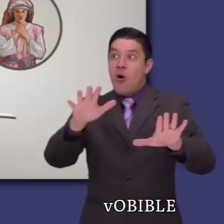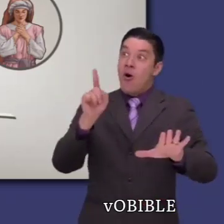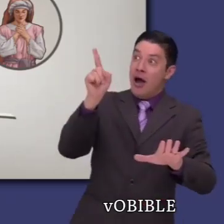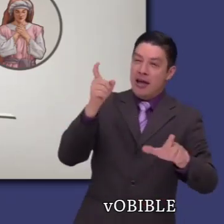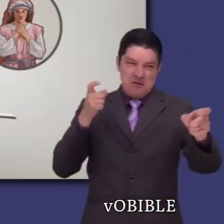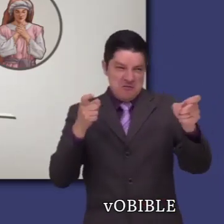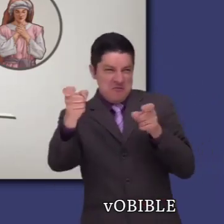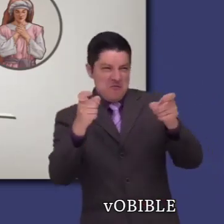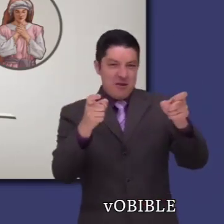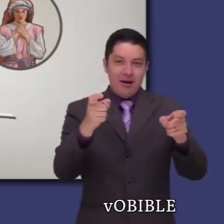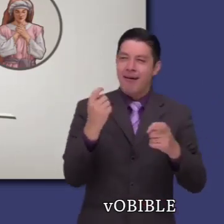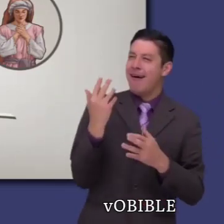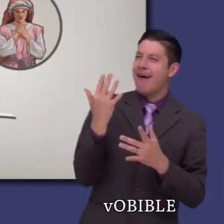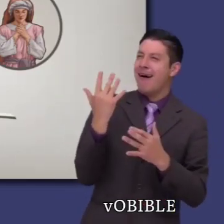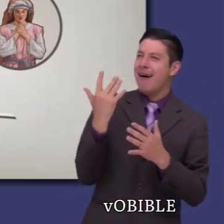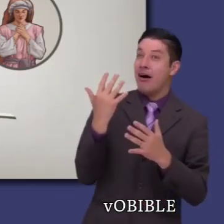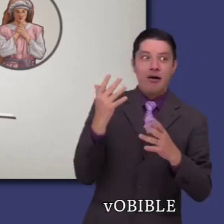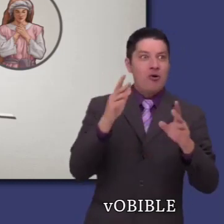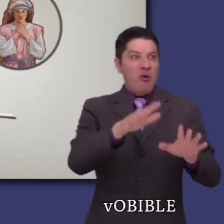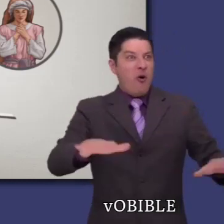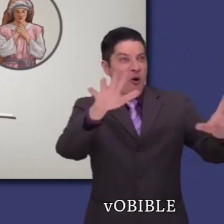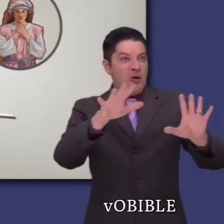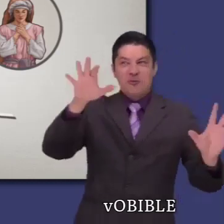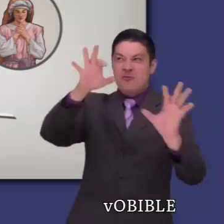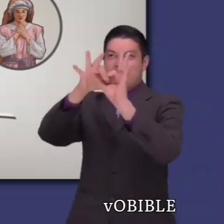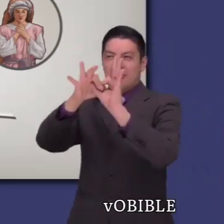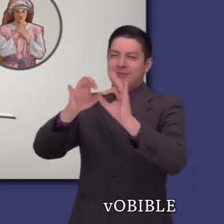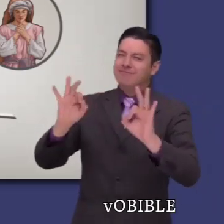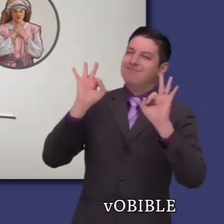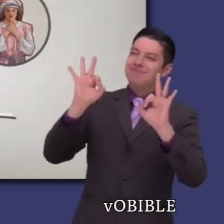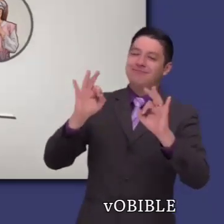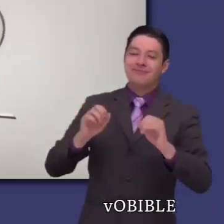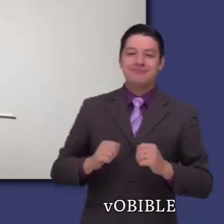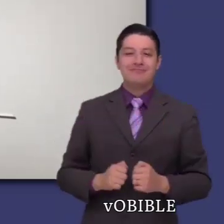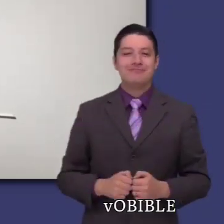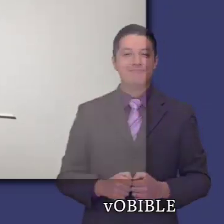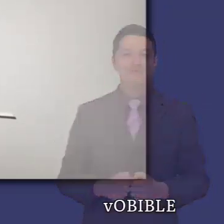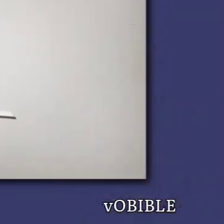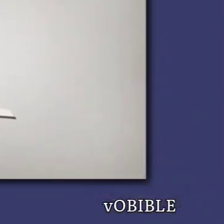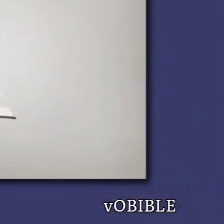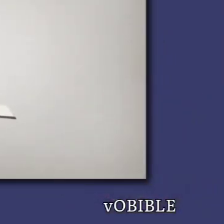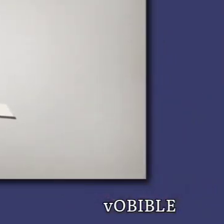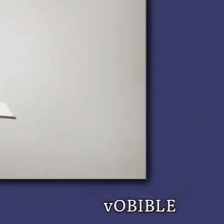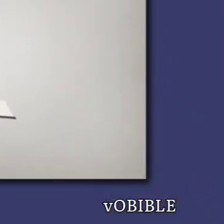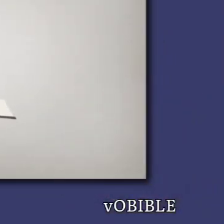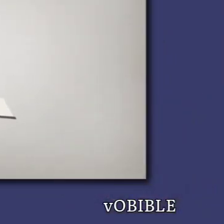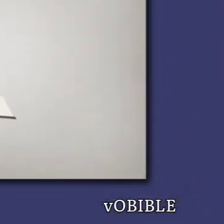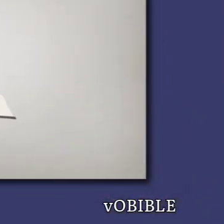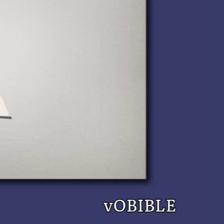decir, el reino de Dios, que gobernará una tierra llena de personas que amen a Dios.